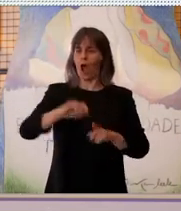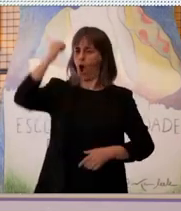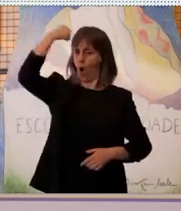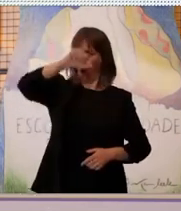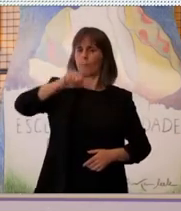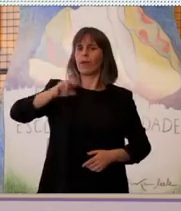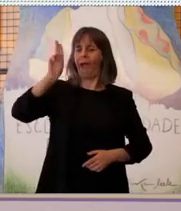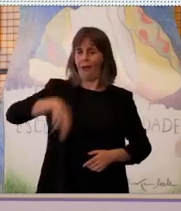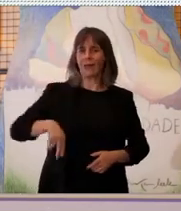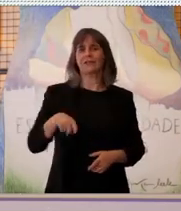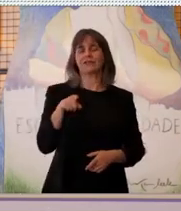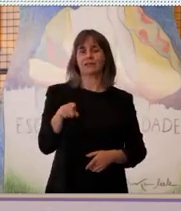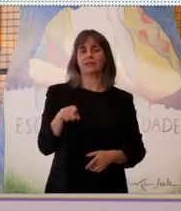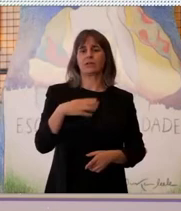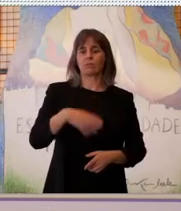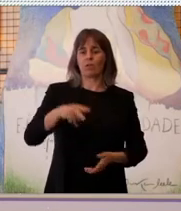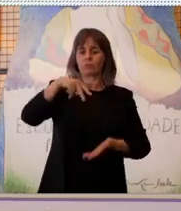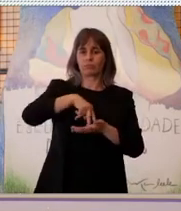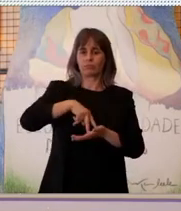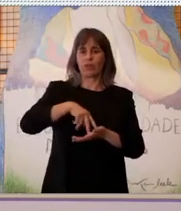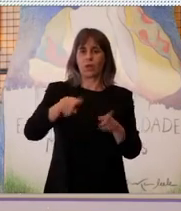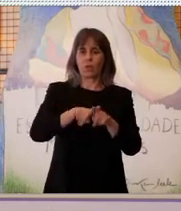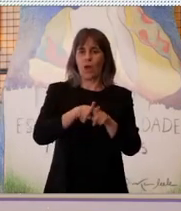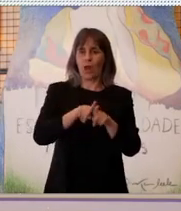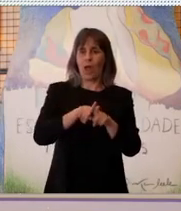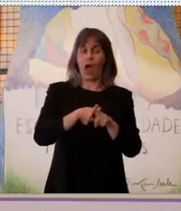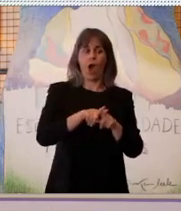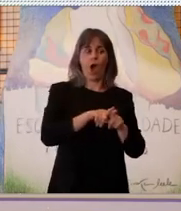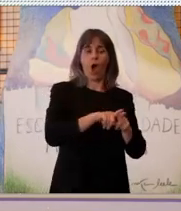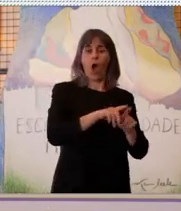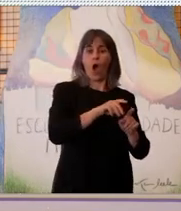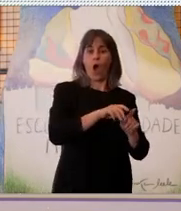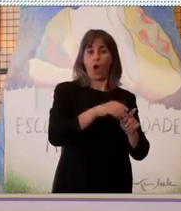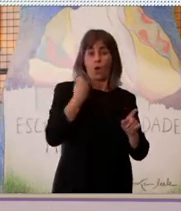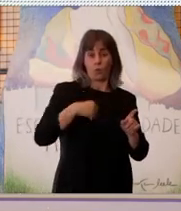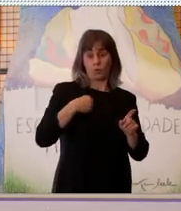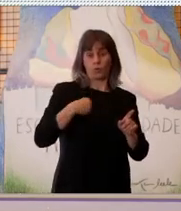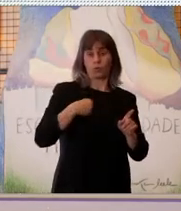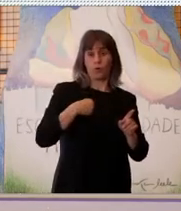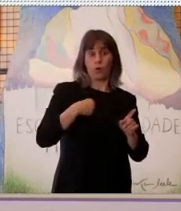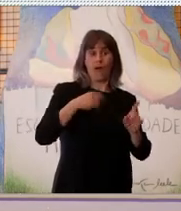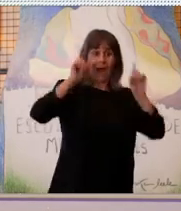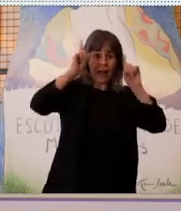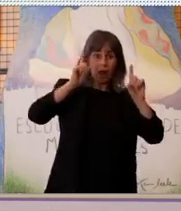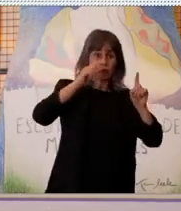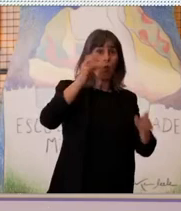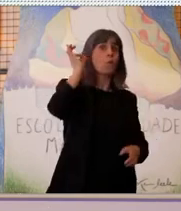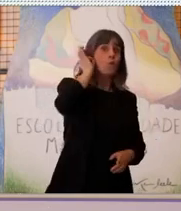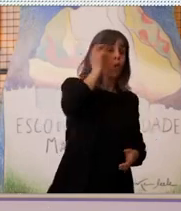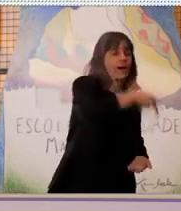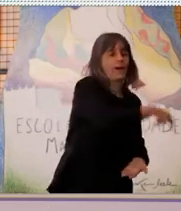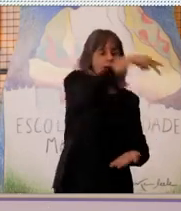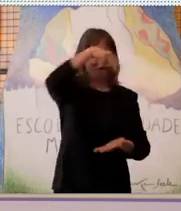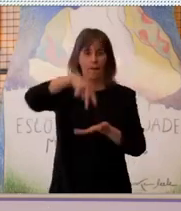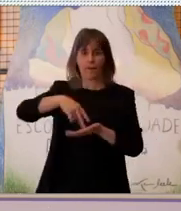transgresión Sí o sea una transgresión al orden patriarcal cuando la tomaba la palabra una mujer o una